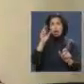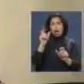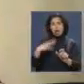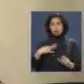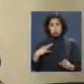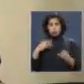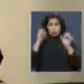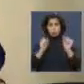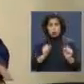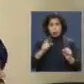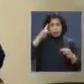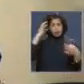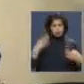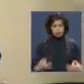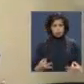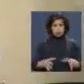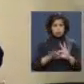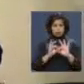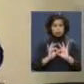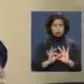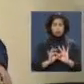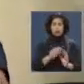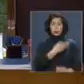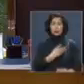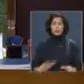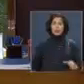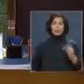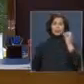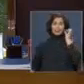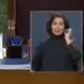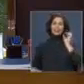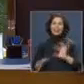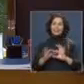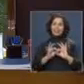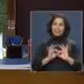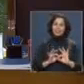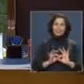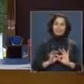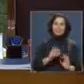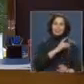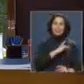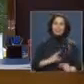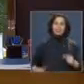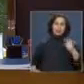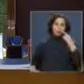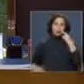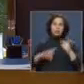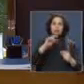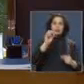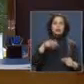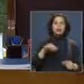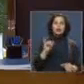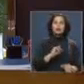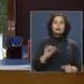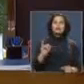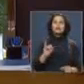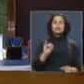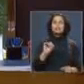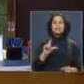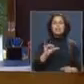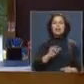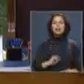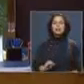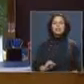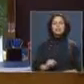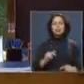también de decidir. Muchas gracias, Presidenta. Muchas gracias, diputado González. Corresponde